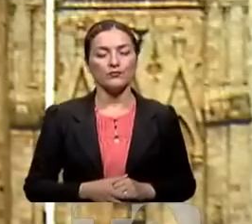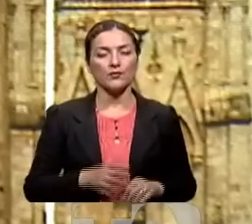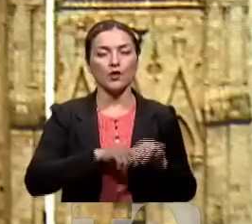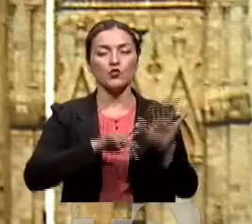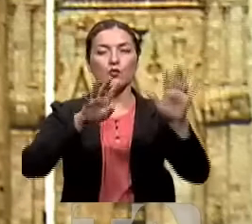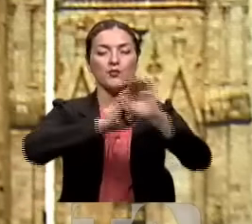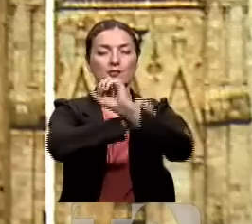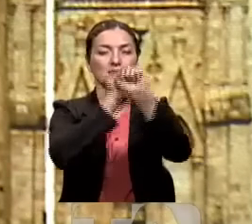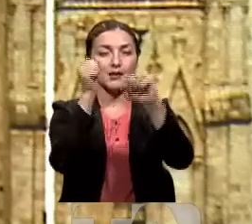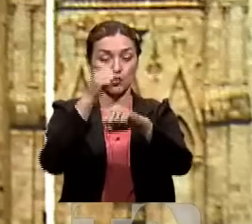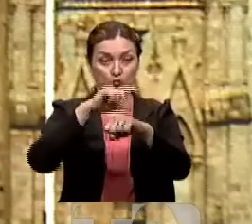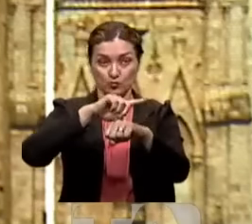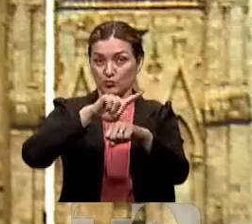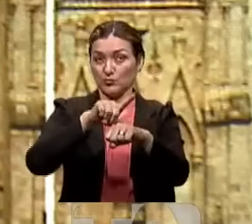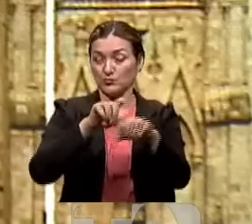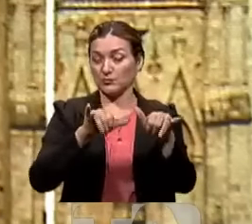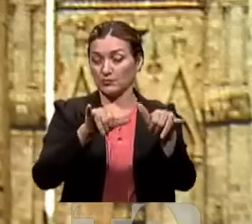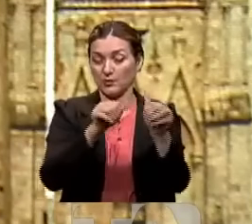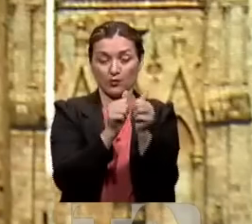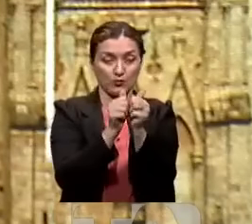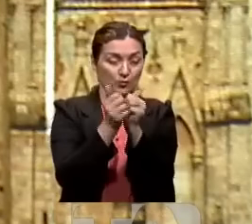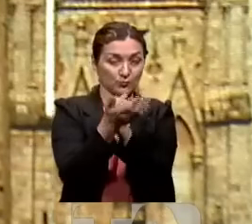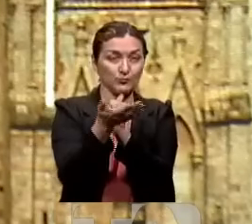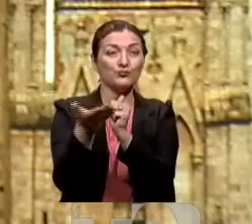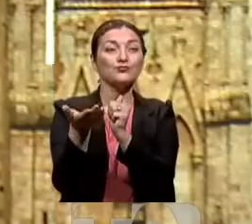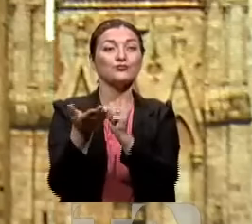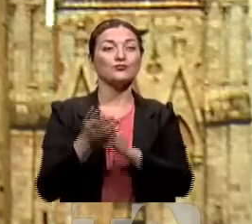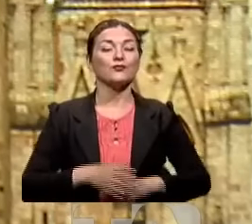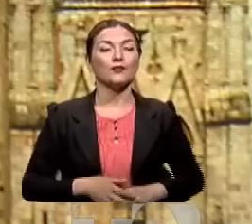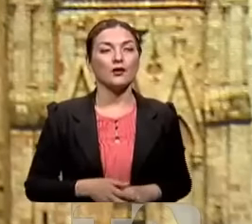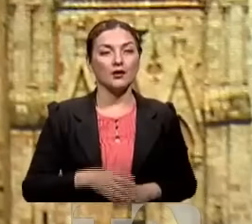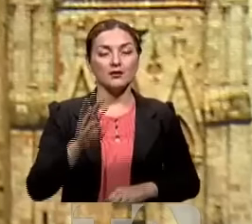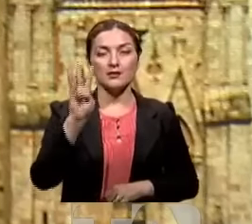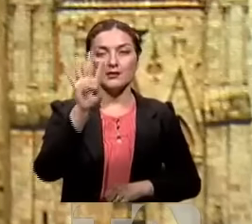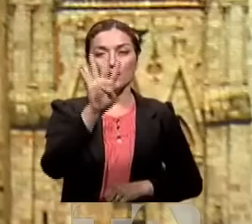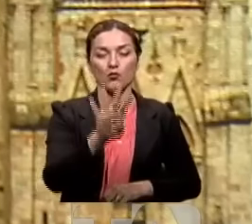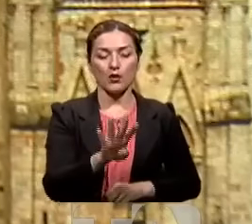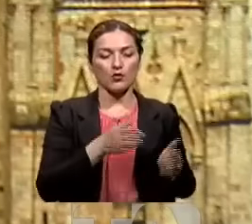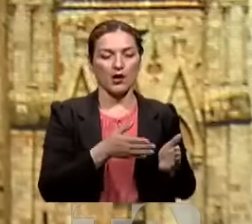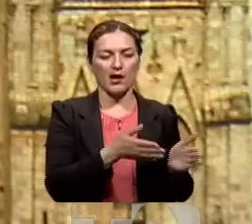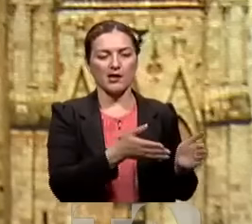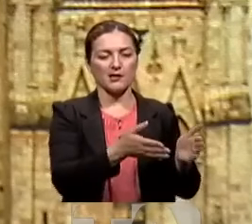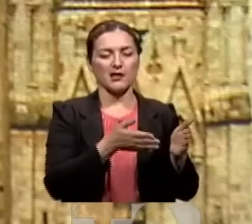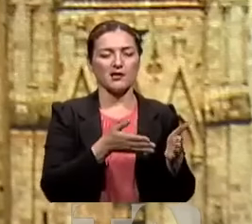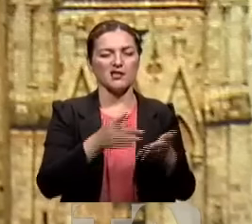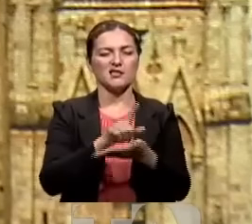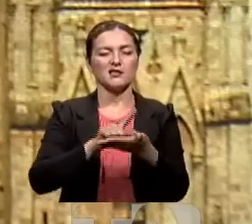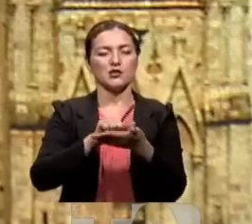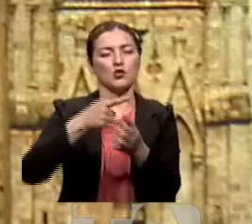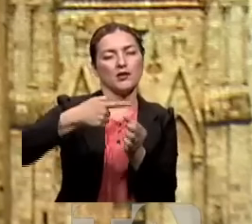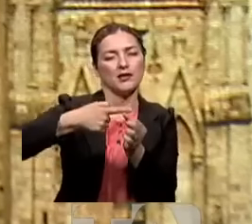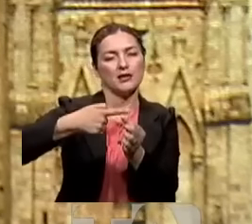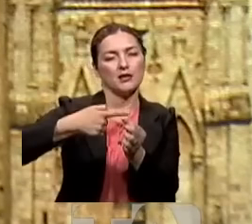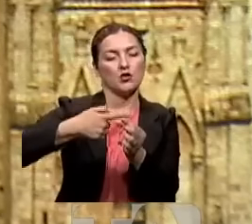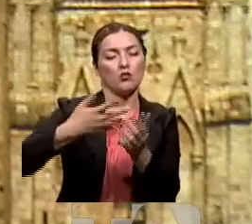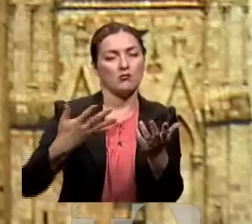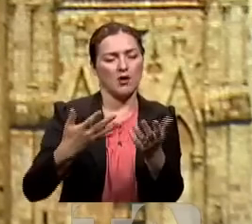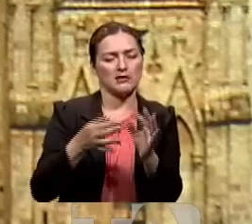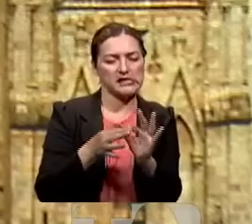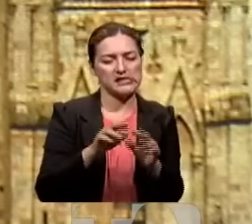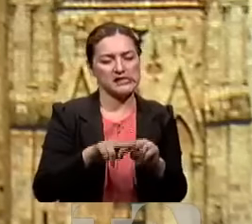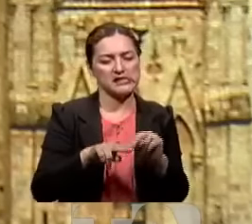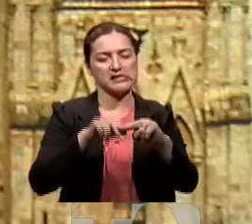De la mañana con 10 minutos, seguimos junto a usted. Les contamos que 64 ejes viales en todo el distrito metropolitano de Quito son